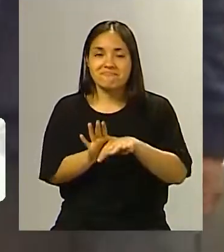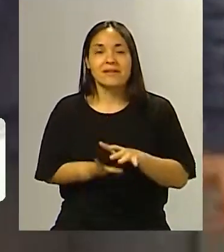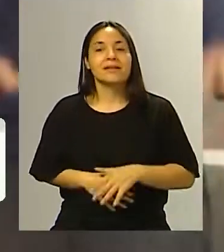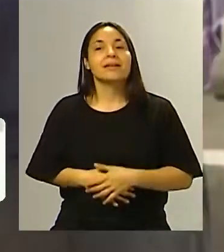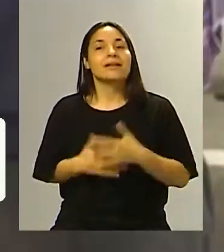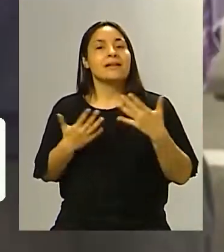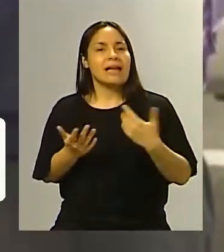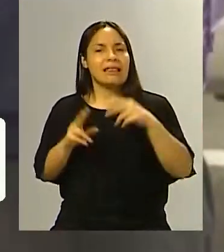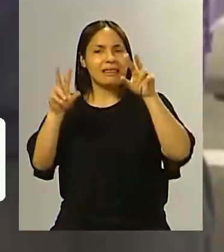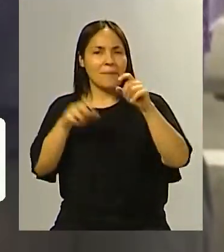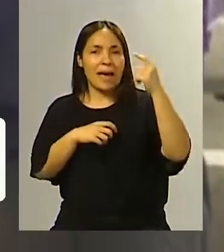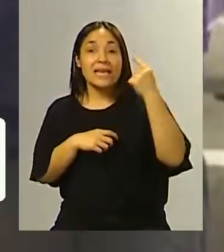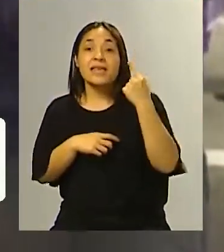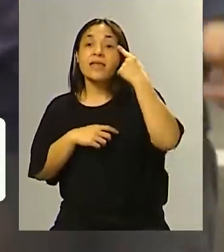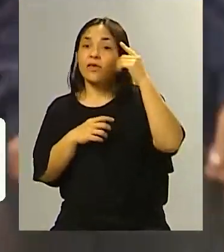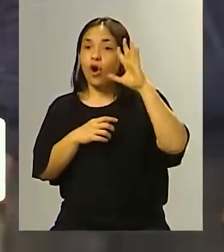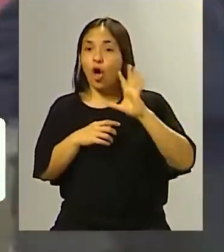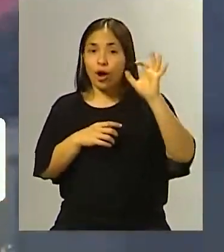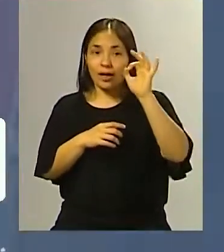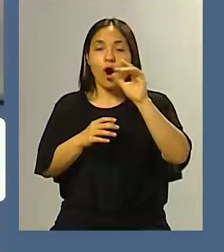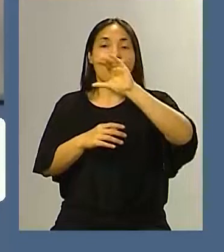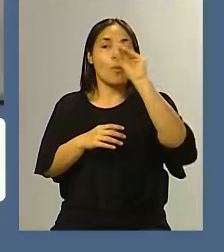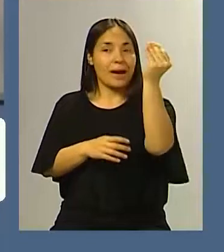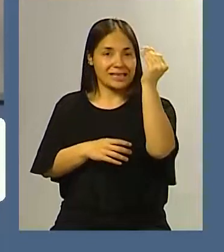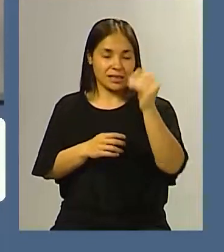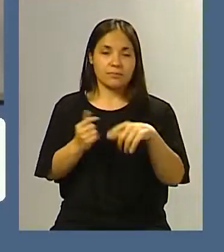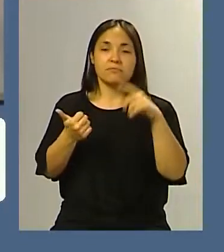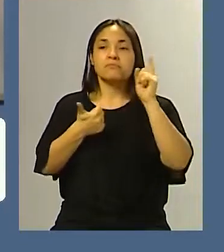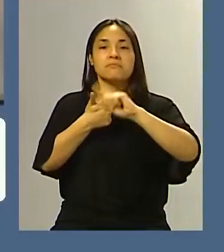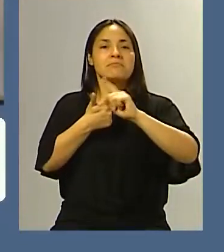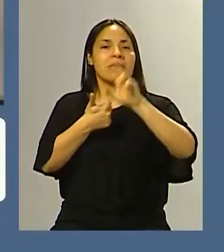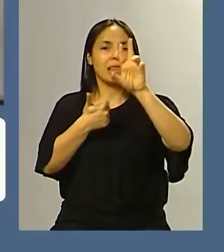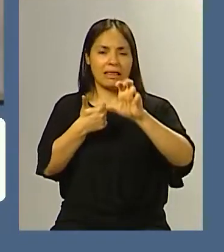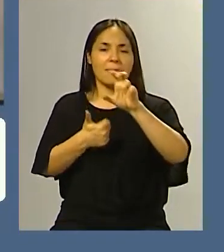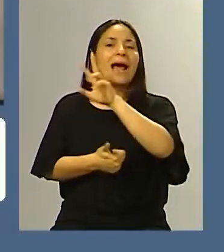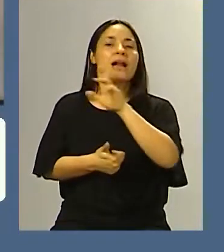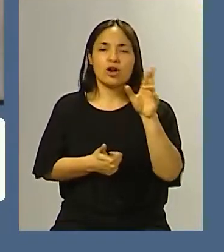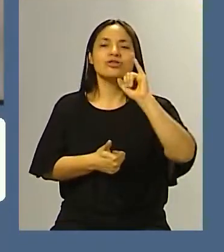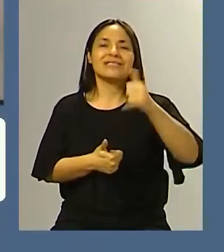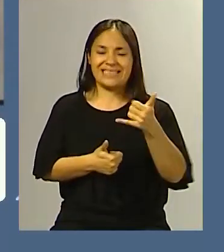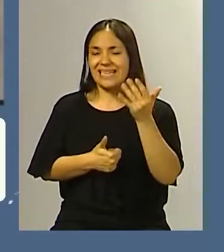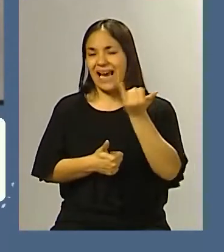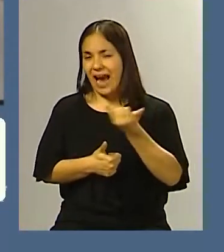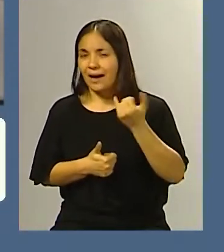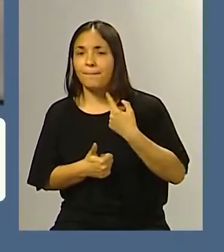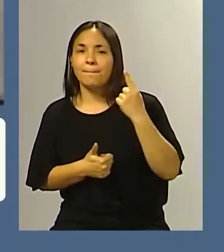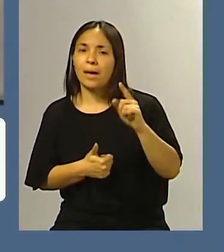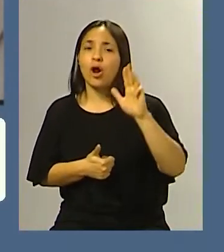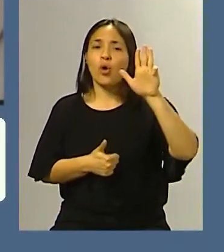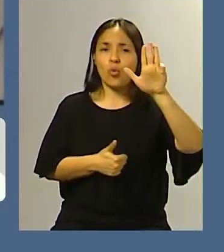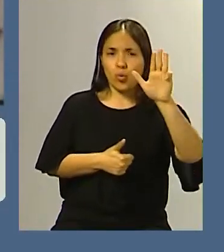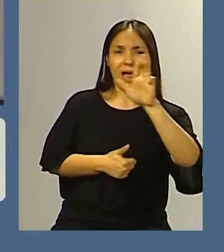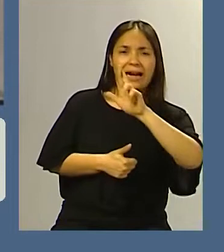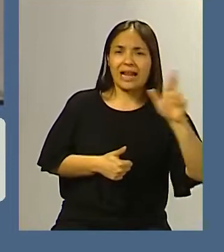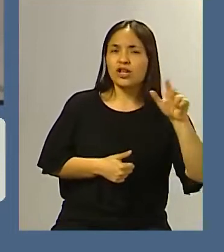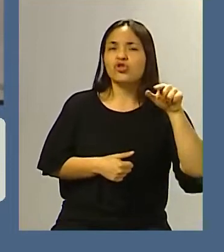¿Cuánto ideológico hay? Sí. Formas de ver Brasil. Una, lo religioso entra, pero también tuvimos a Lula haciendo una campaña